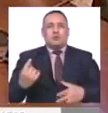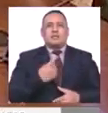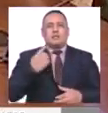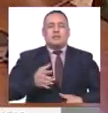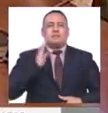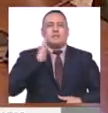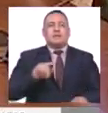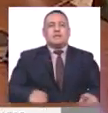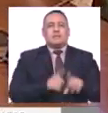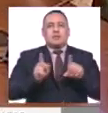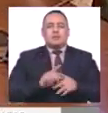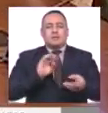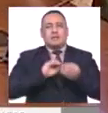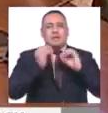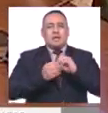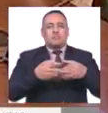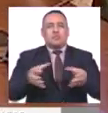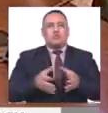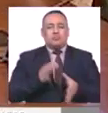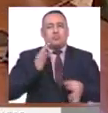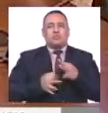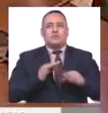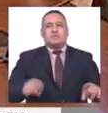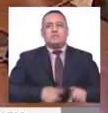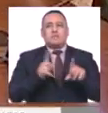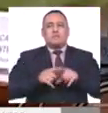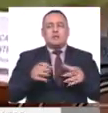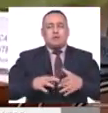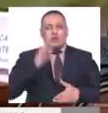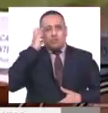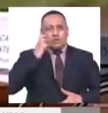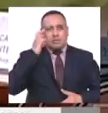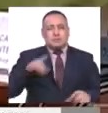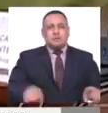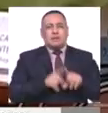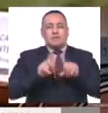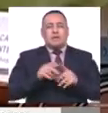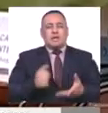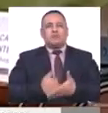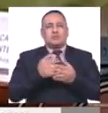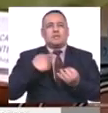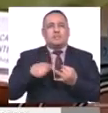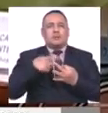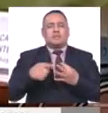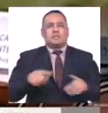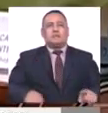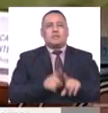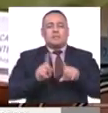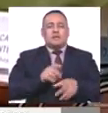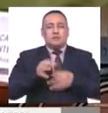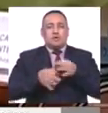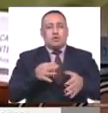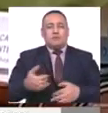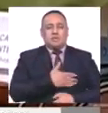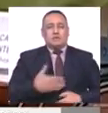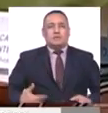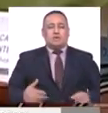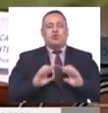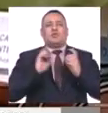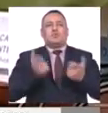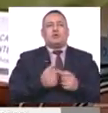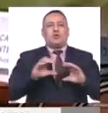dirige, la reforma del sistema de justicia y la política penitenciaria, entre otros, informó el presidente de la